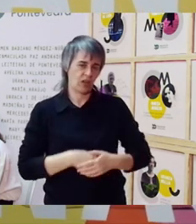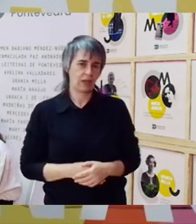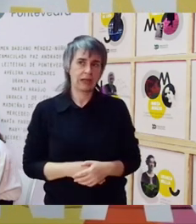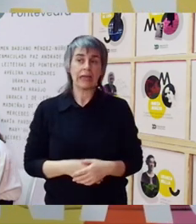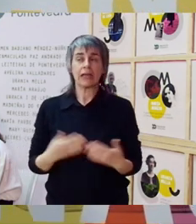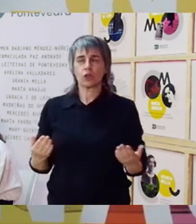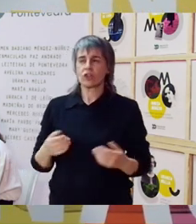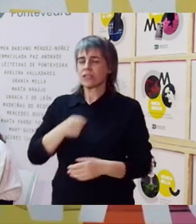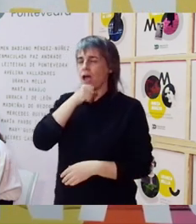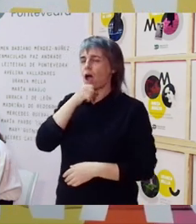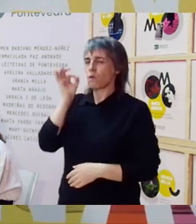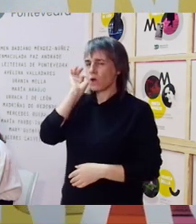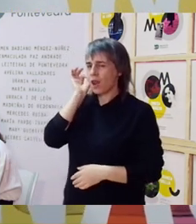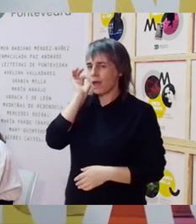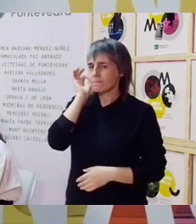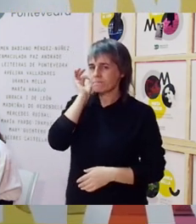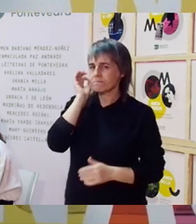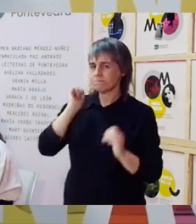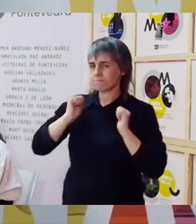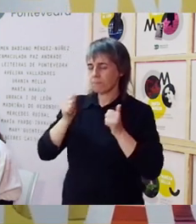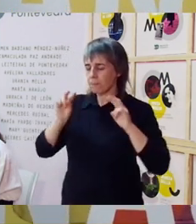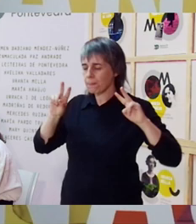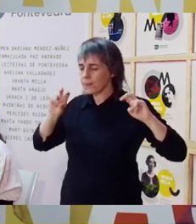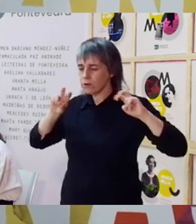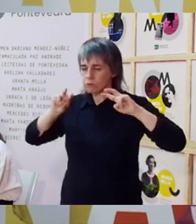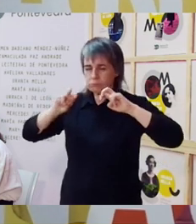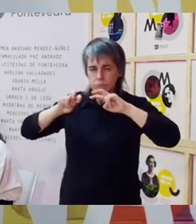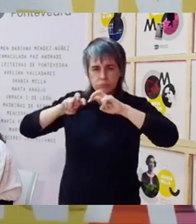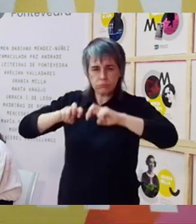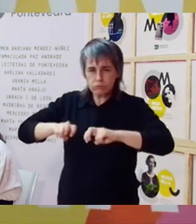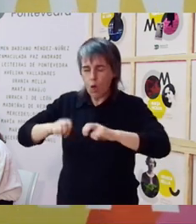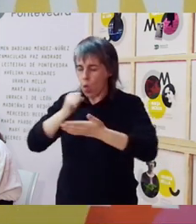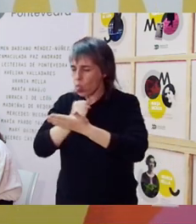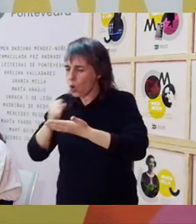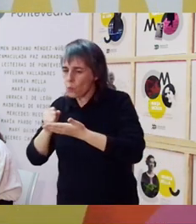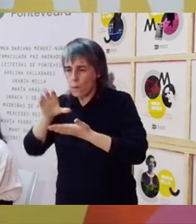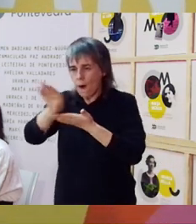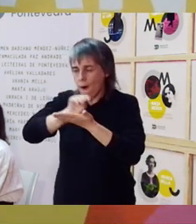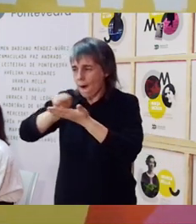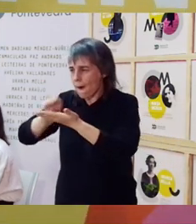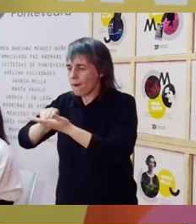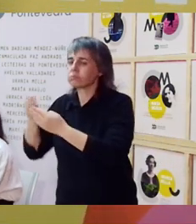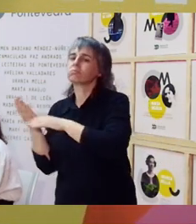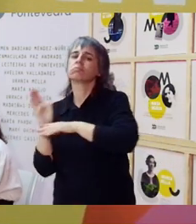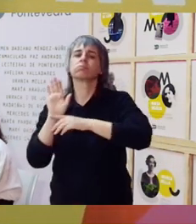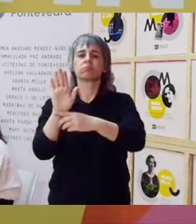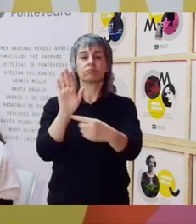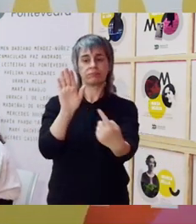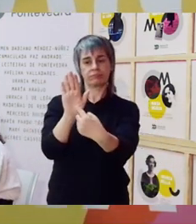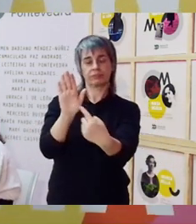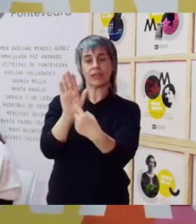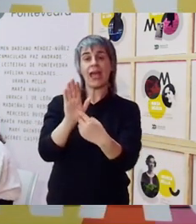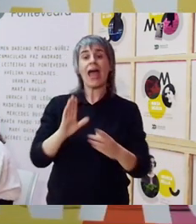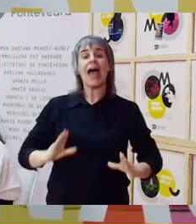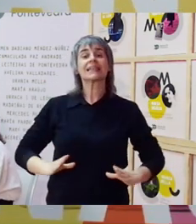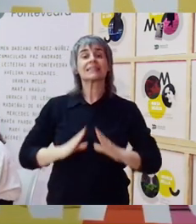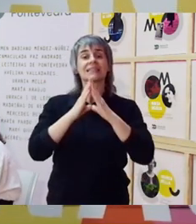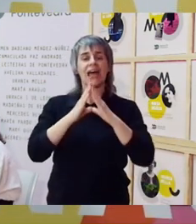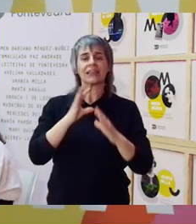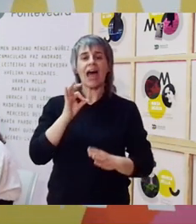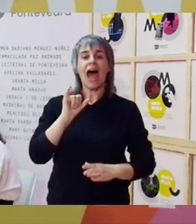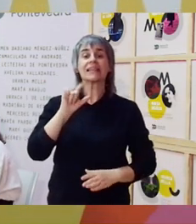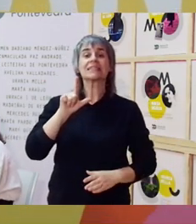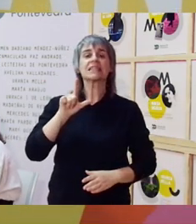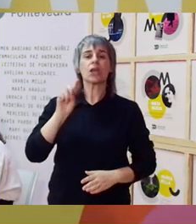e documentándose e demostroulle, levoulle documentación de que Santa Silvia de Roma efectivamente era